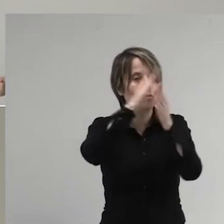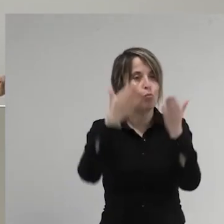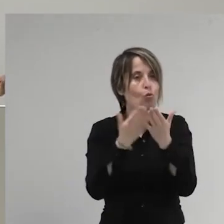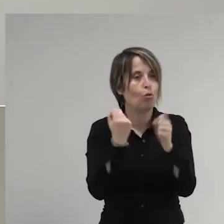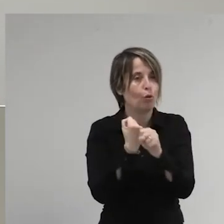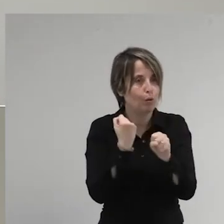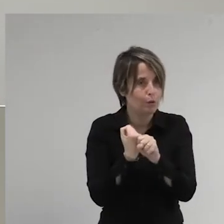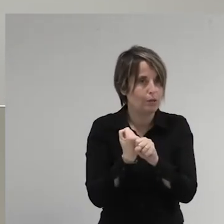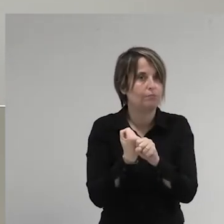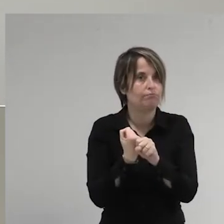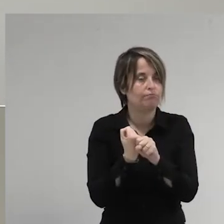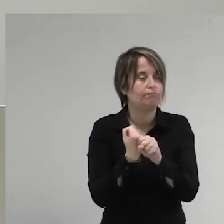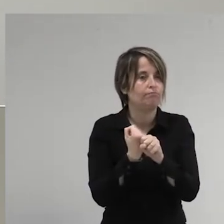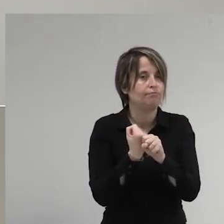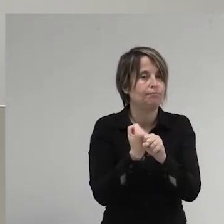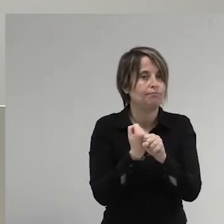laboral.